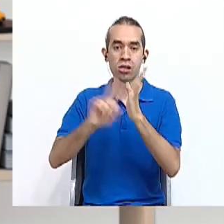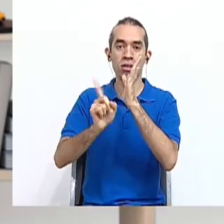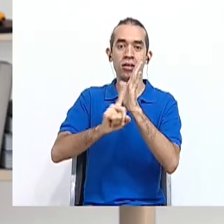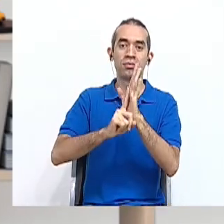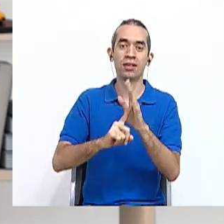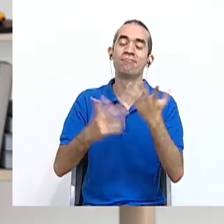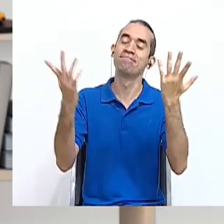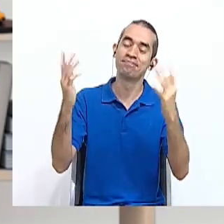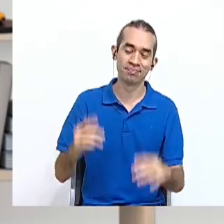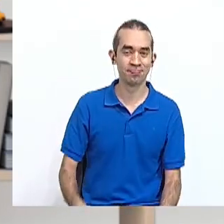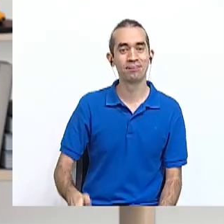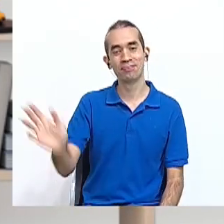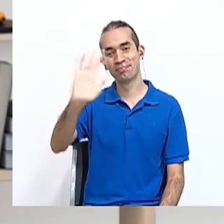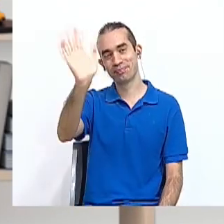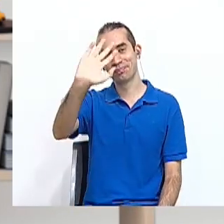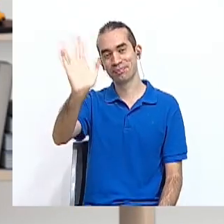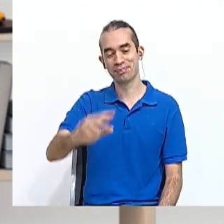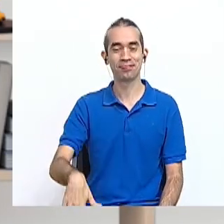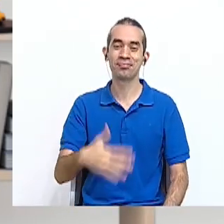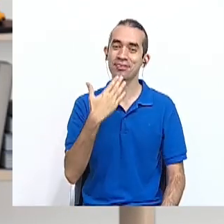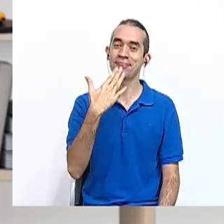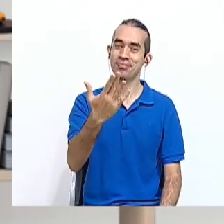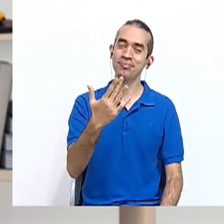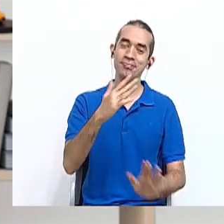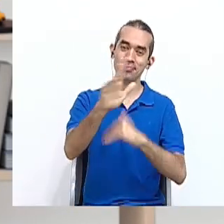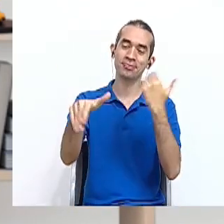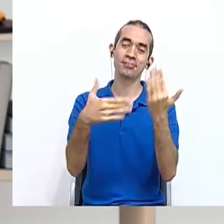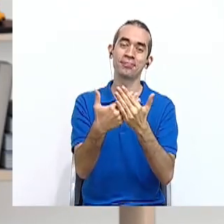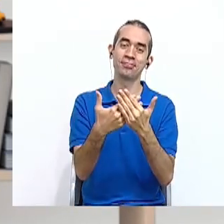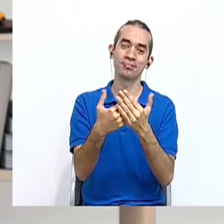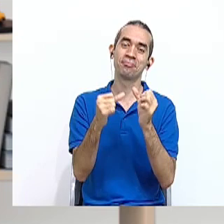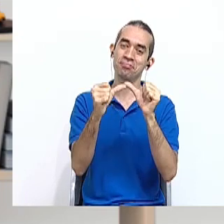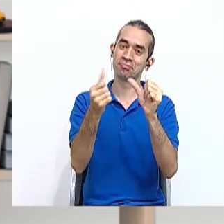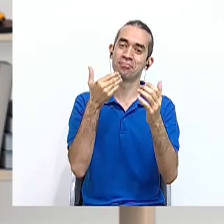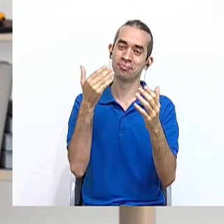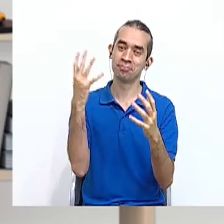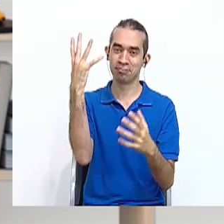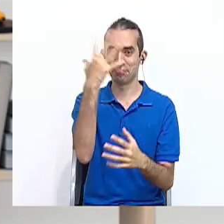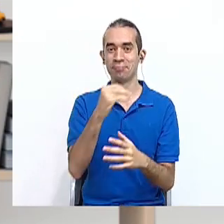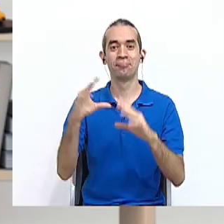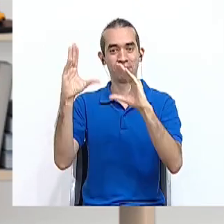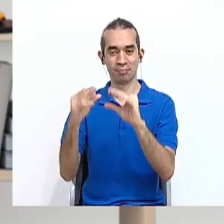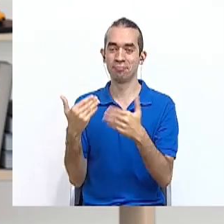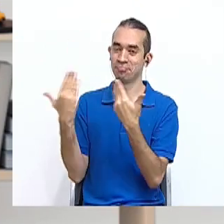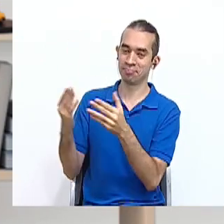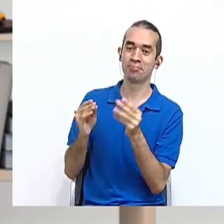Bueno, entonces nos despedimos. Muchas gracias a todos y que pasen muy buena tarde. Los dejo con la